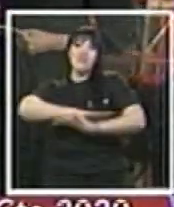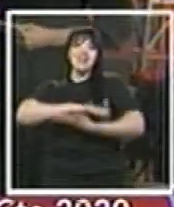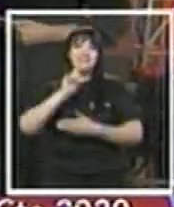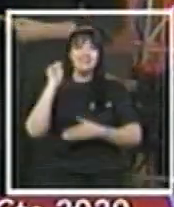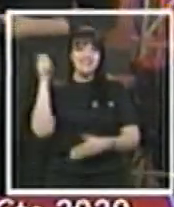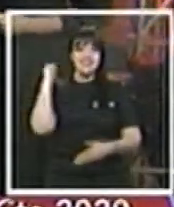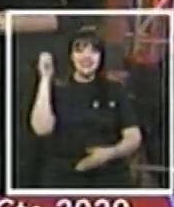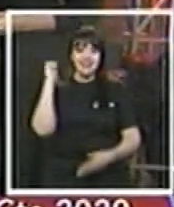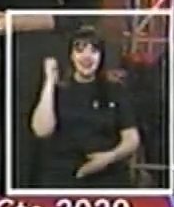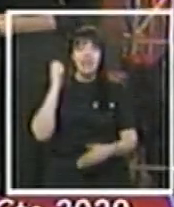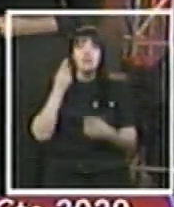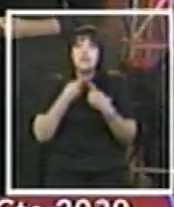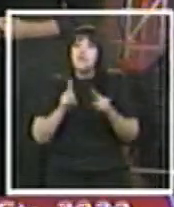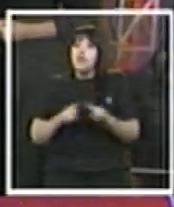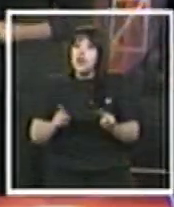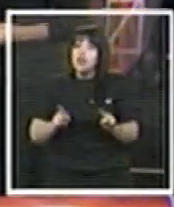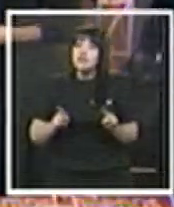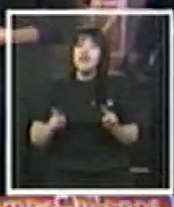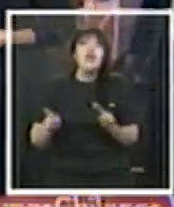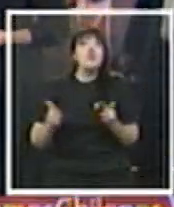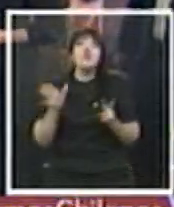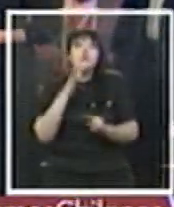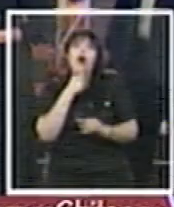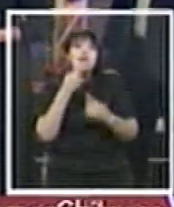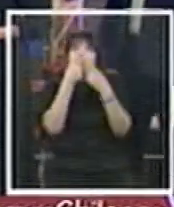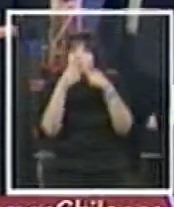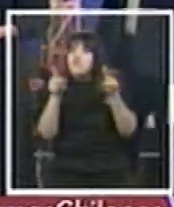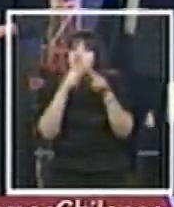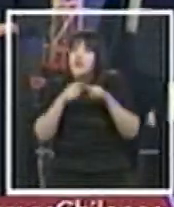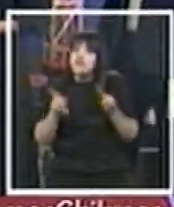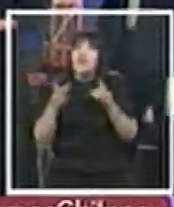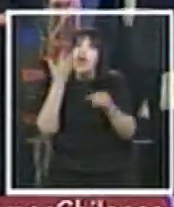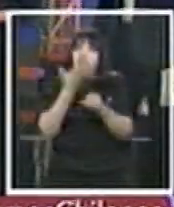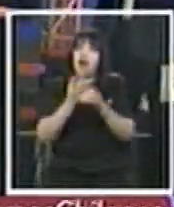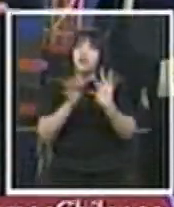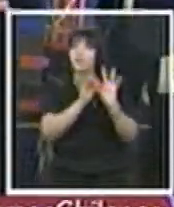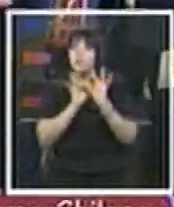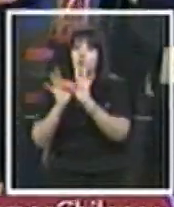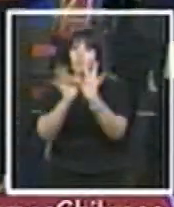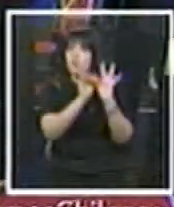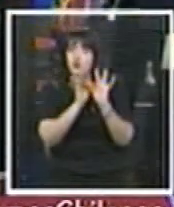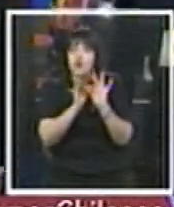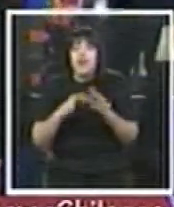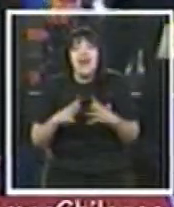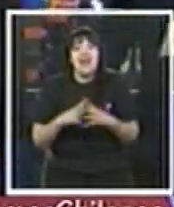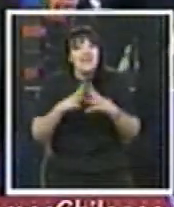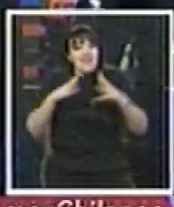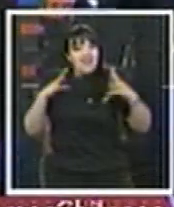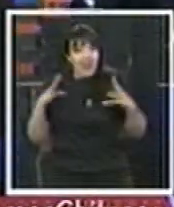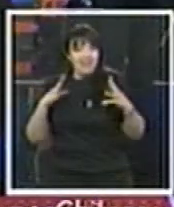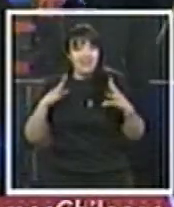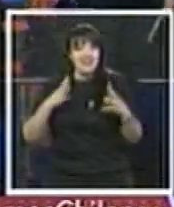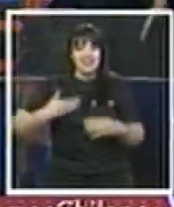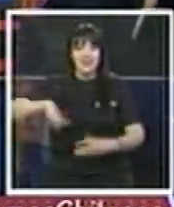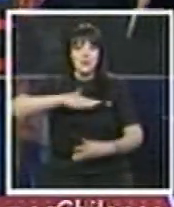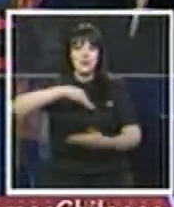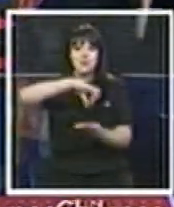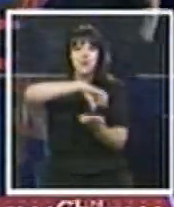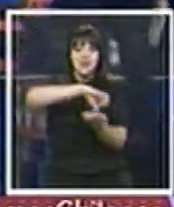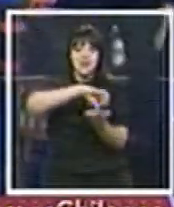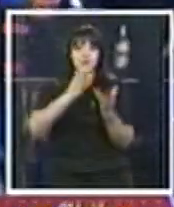distinta, que nos dé unión, donde no hayan diferencias, donde el foco esté en los grandes y en las grandes de nuestro país. Muy